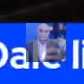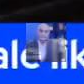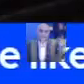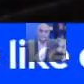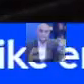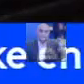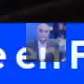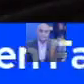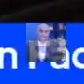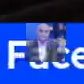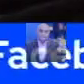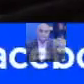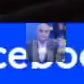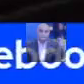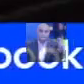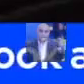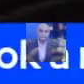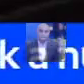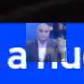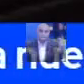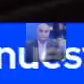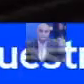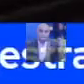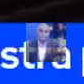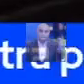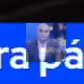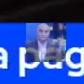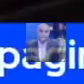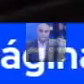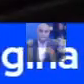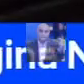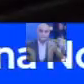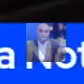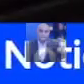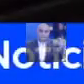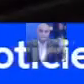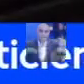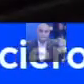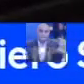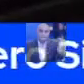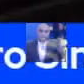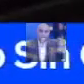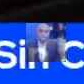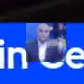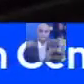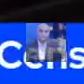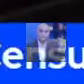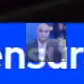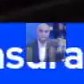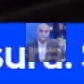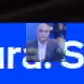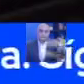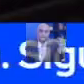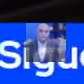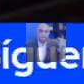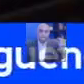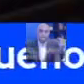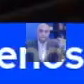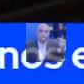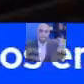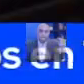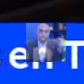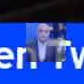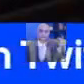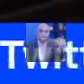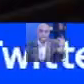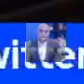más. Obama inicia el proceso de reconciliación con la isla, entra Trump, le da marcha atrás y no solamente eso, sino